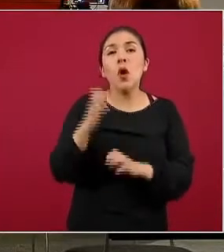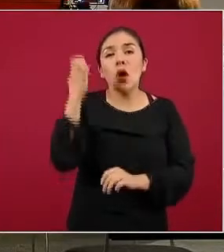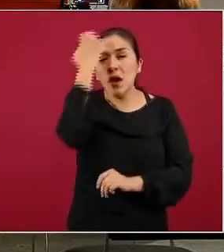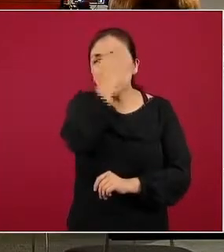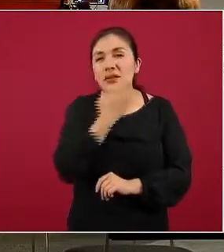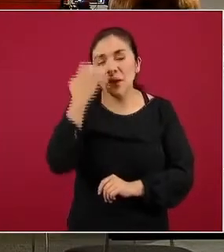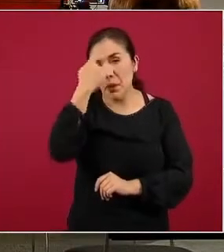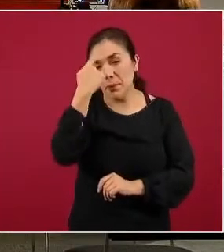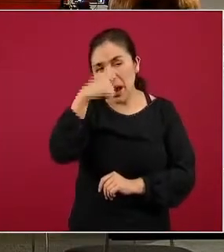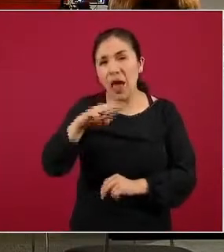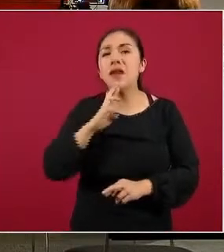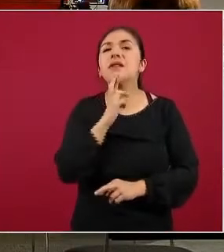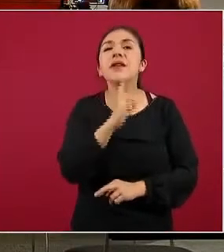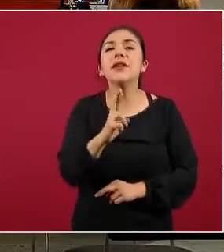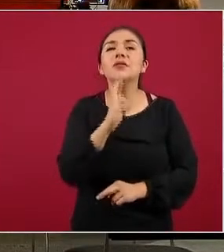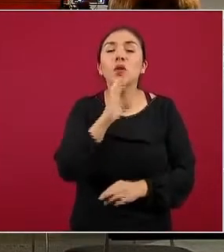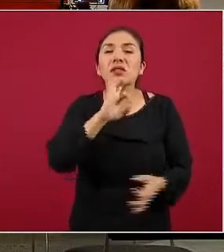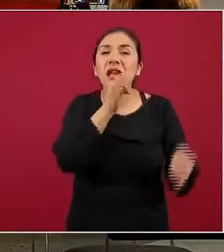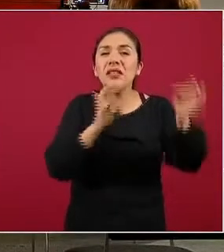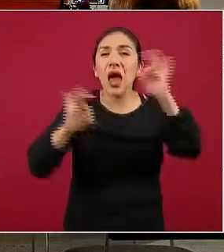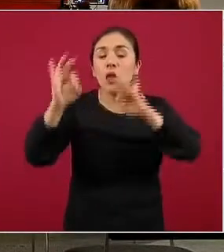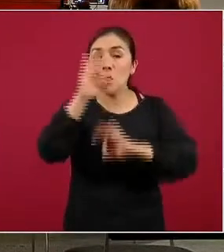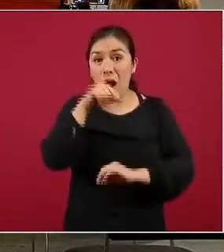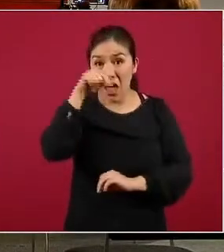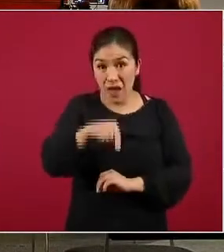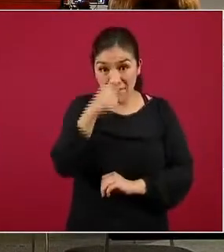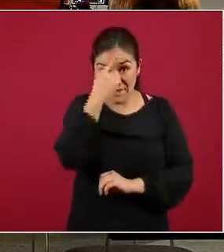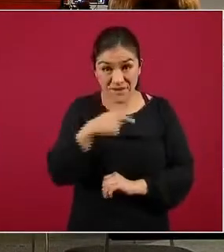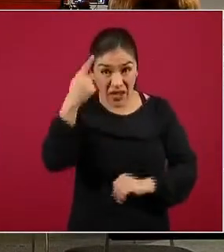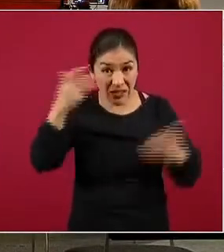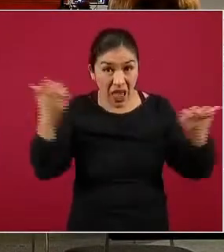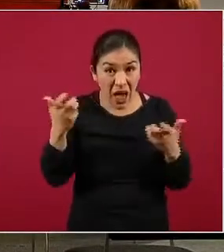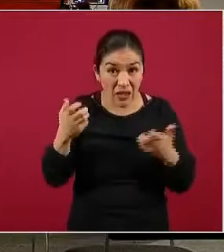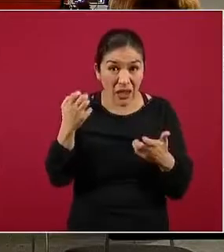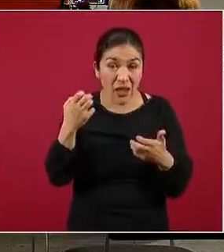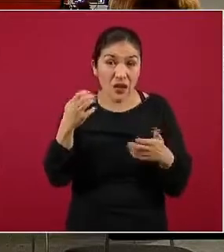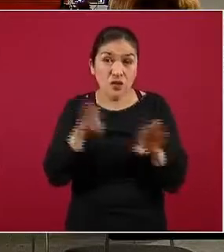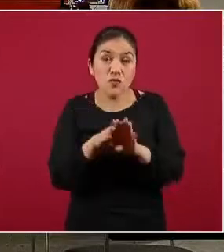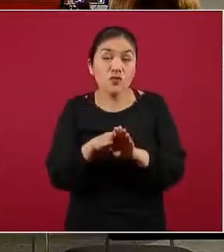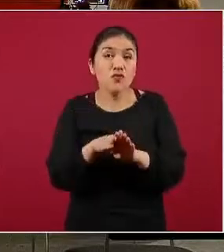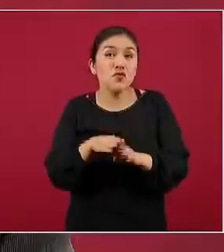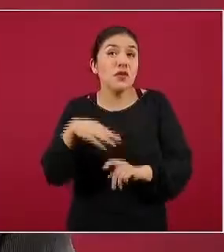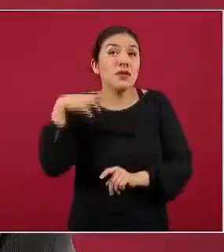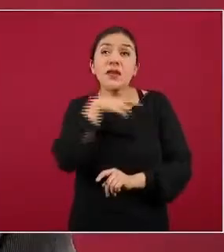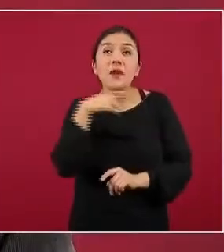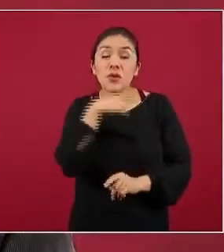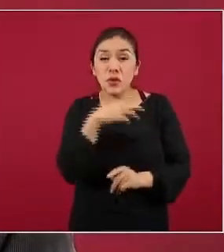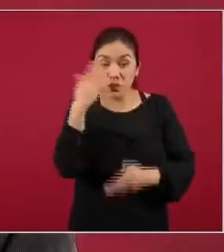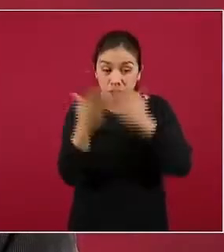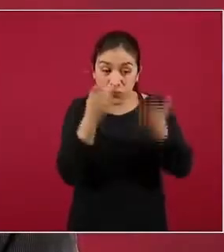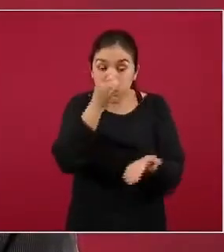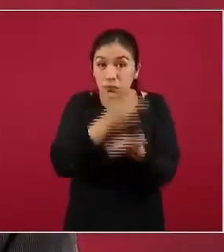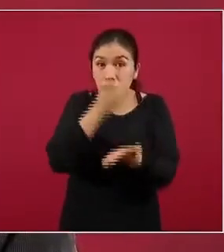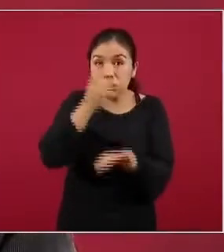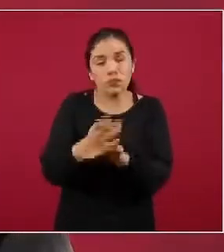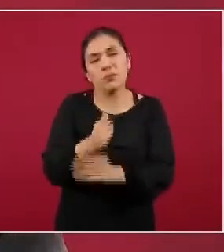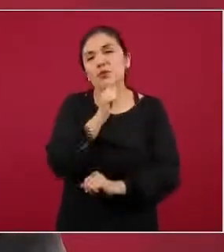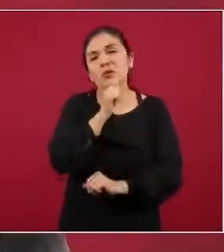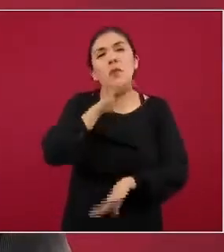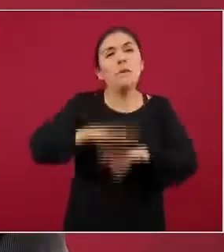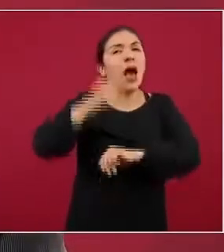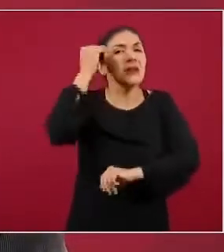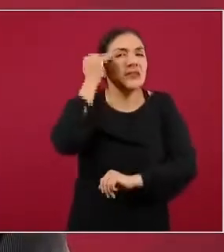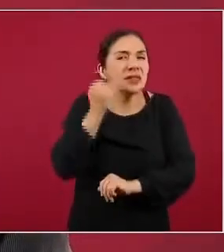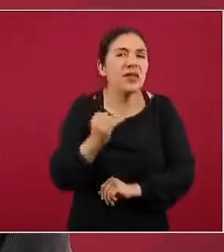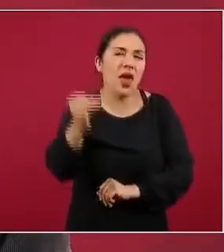respuesta celular. Esos no se pueden hacer tan fácilmente, no están tan estandarizados y llevan más